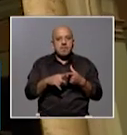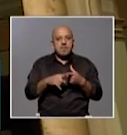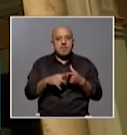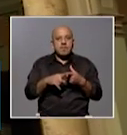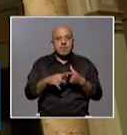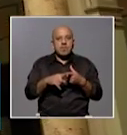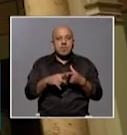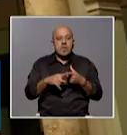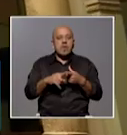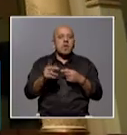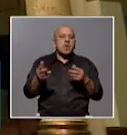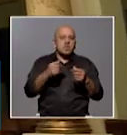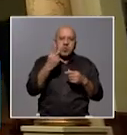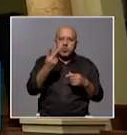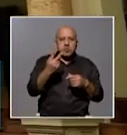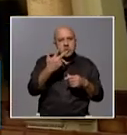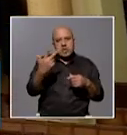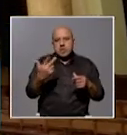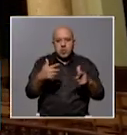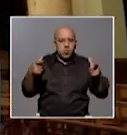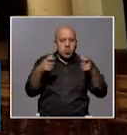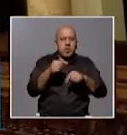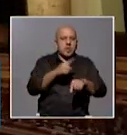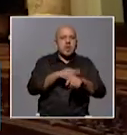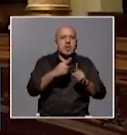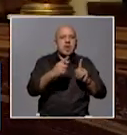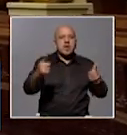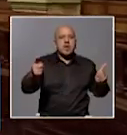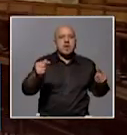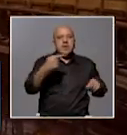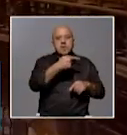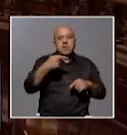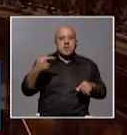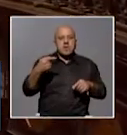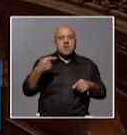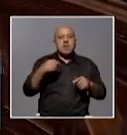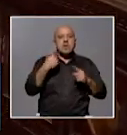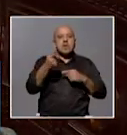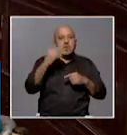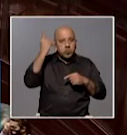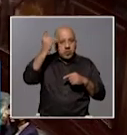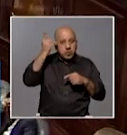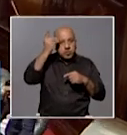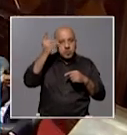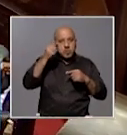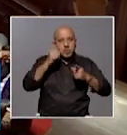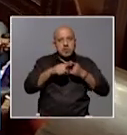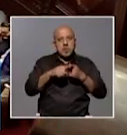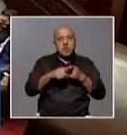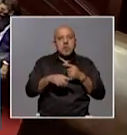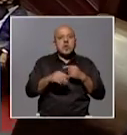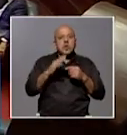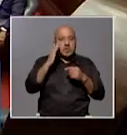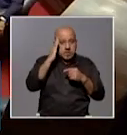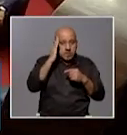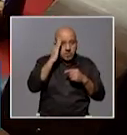ser dos o tres sesiones largas muy largas y la semana que viene la vamos a tener la cámara de diputados en la cámara diputados lo que es lo que